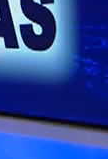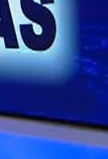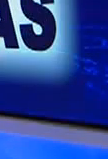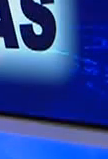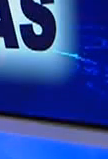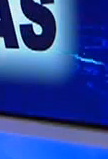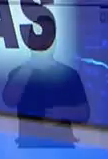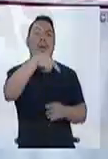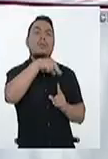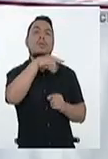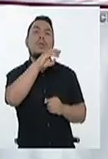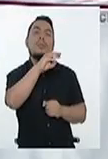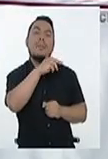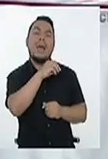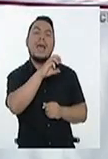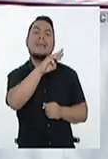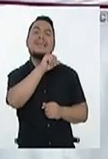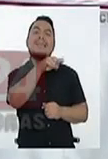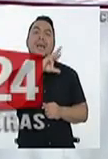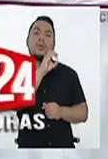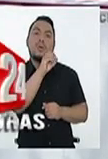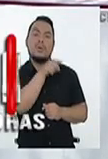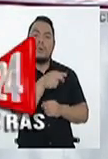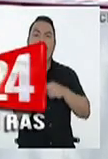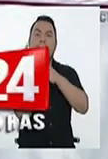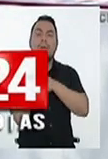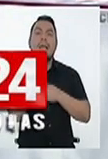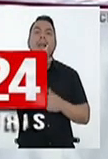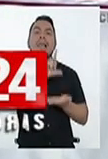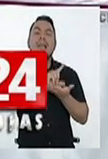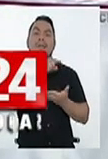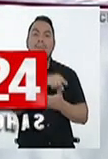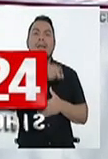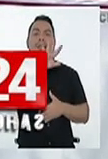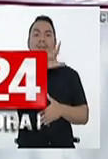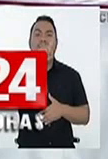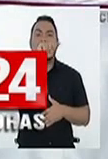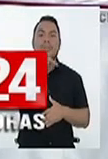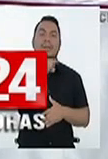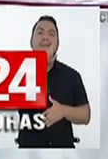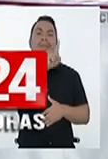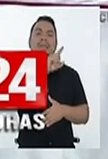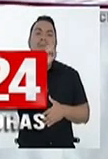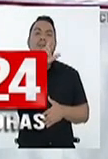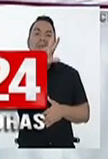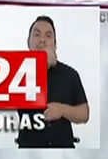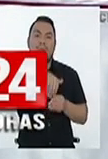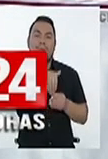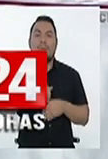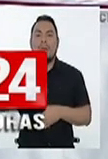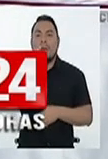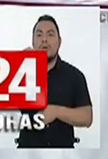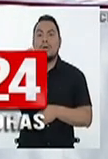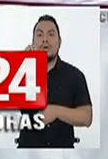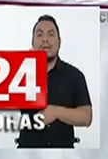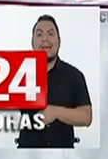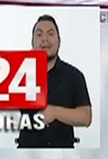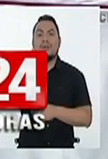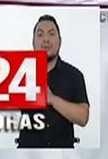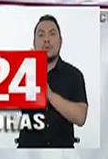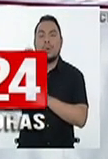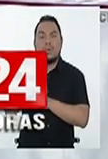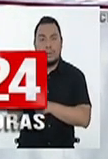regreso y nos vamos en vivo hasta el auditorio Los Incas del Ministerio de Cultura. Ya se inició la ceremonia de entrega de credenciales a